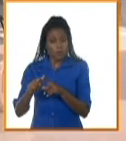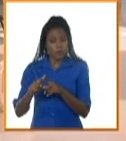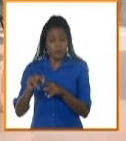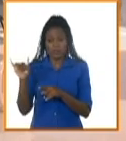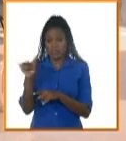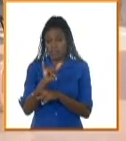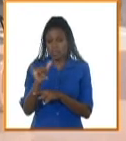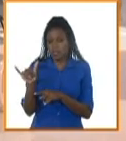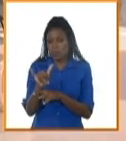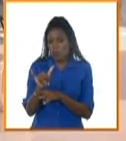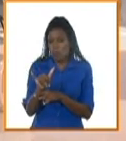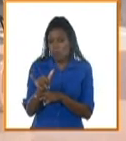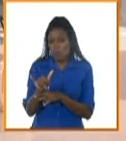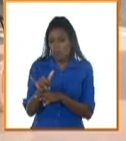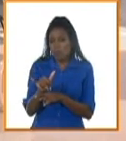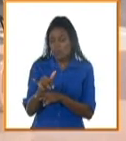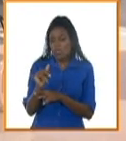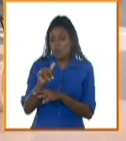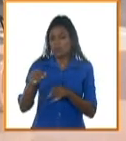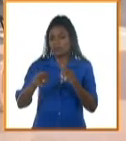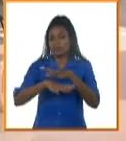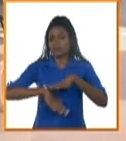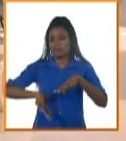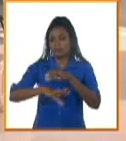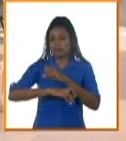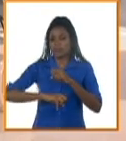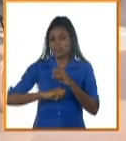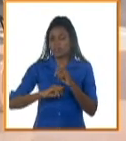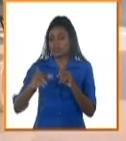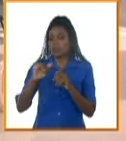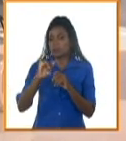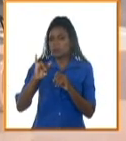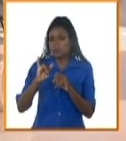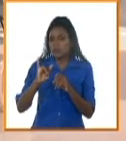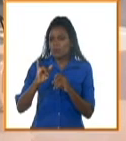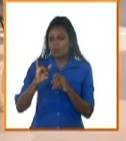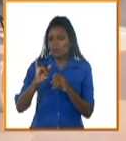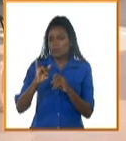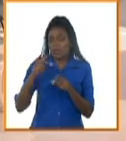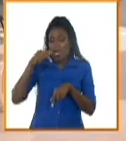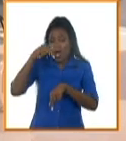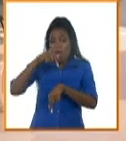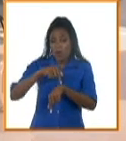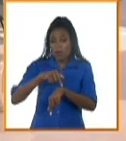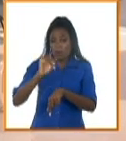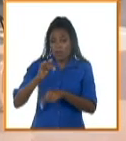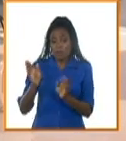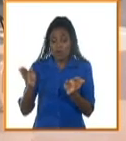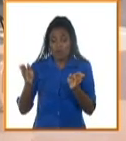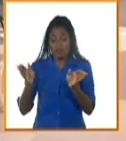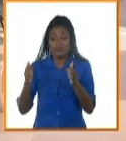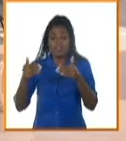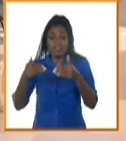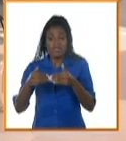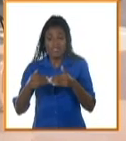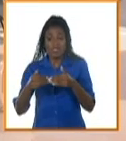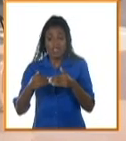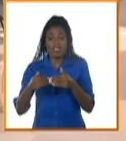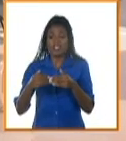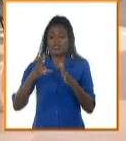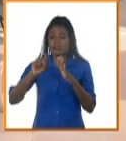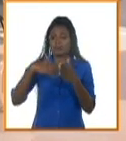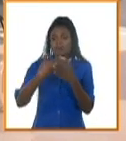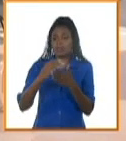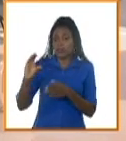está la situación de la de la propia operatividad no estamos ahora mismo en cierre de contable de empresas en